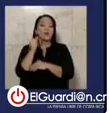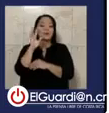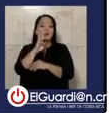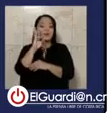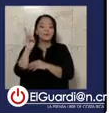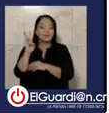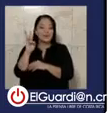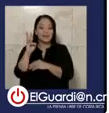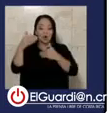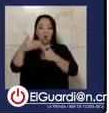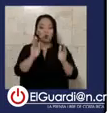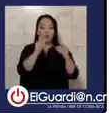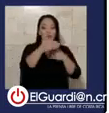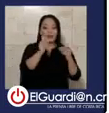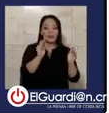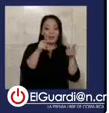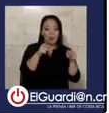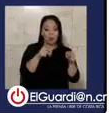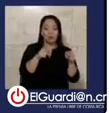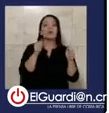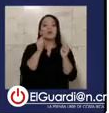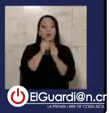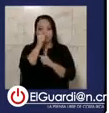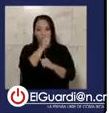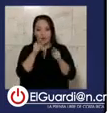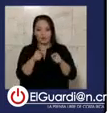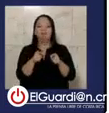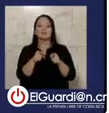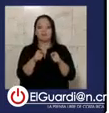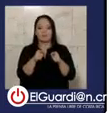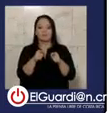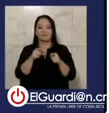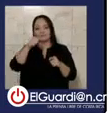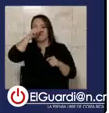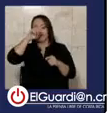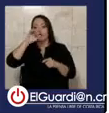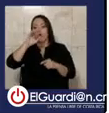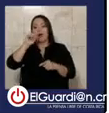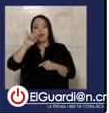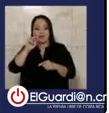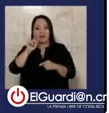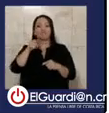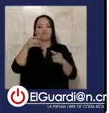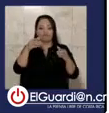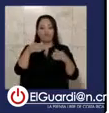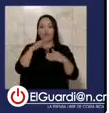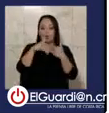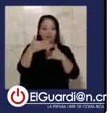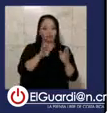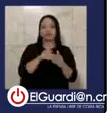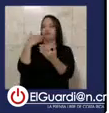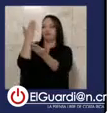66 contenedores y es contaminados con cocaína hacia Europa. Y es desde que